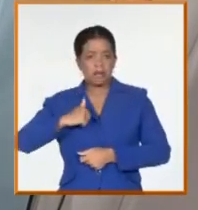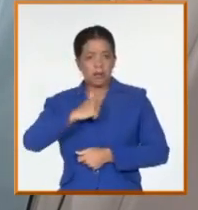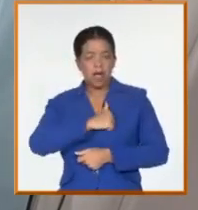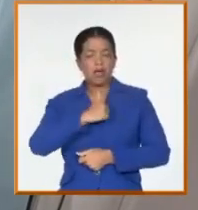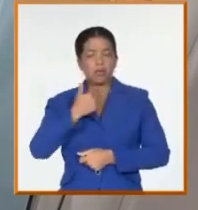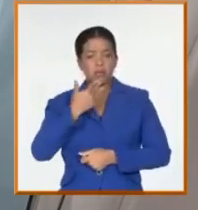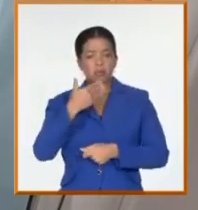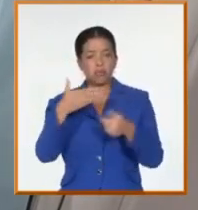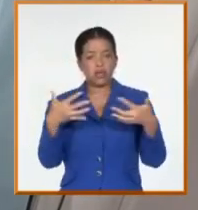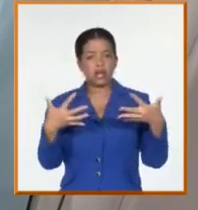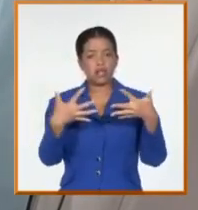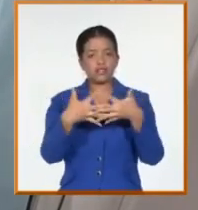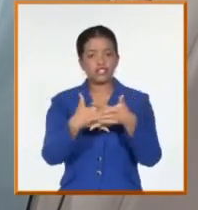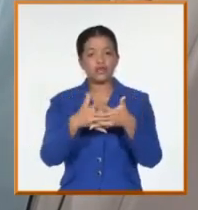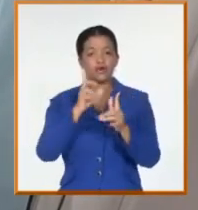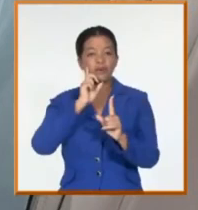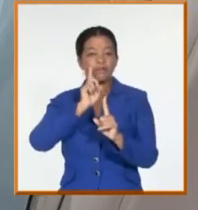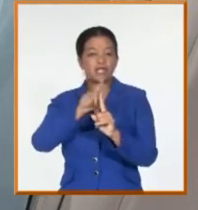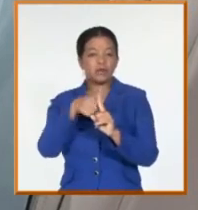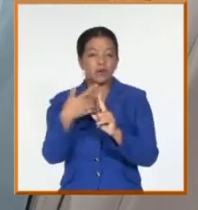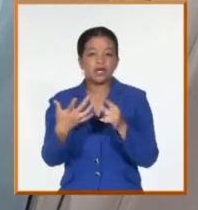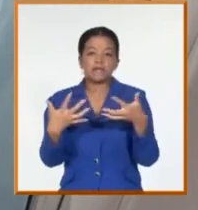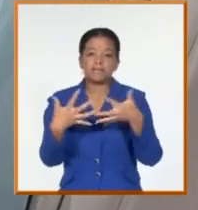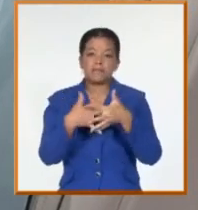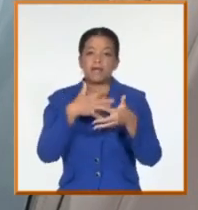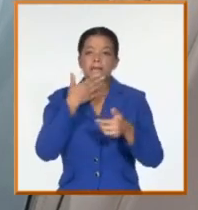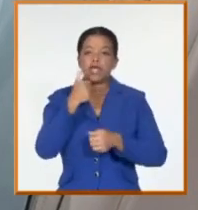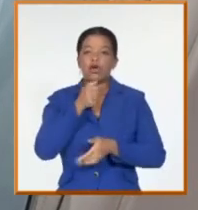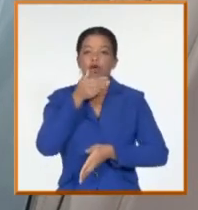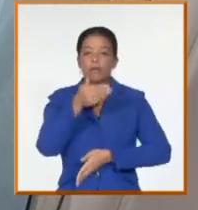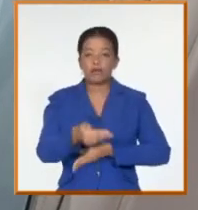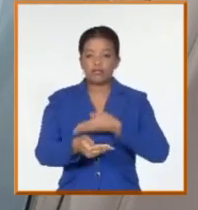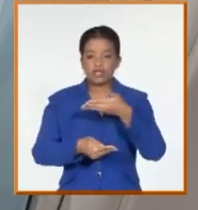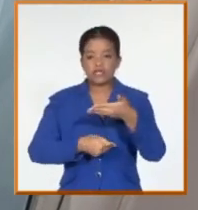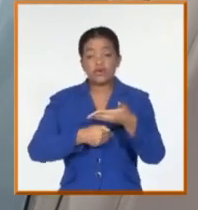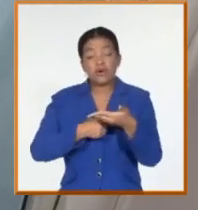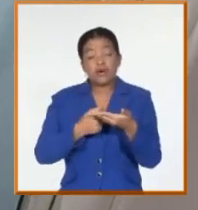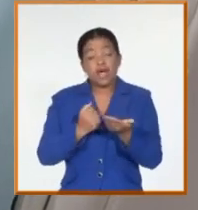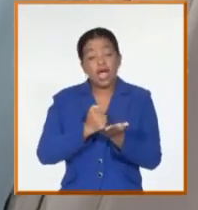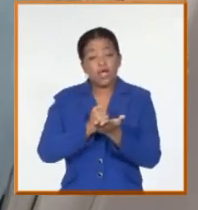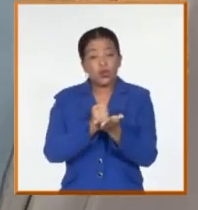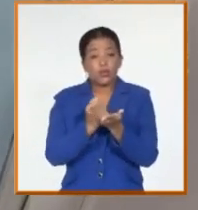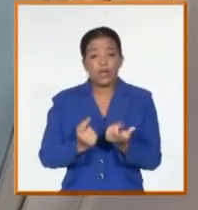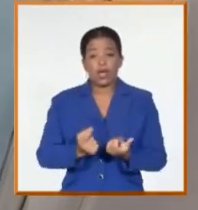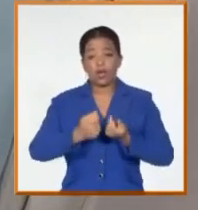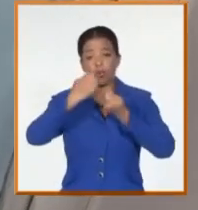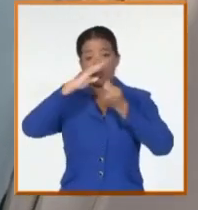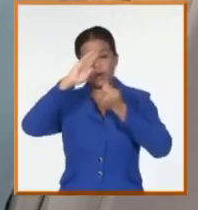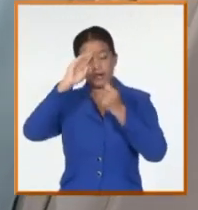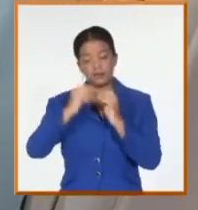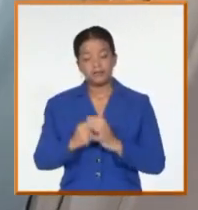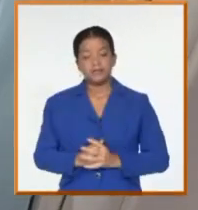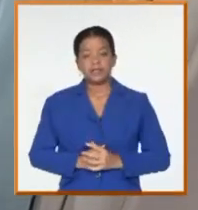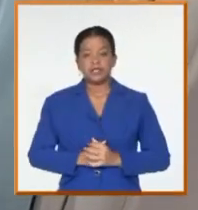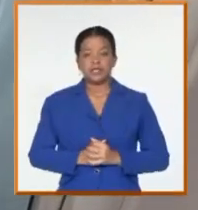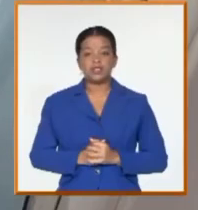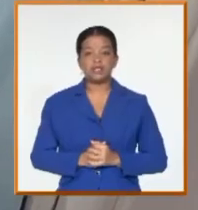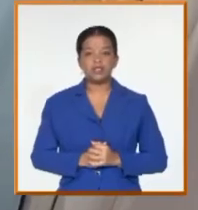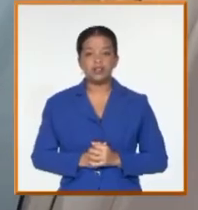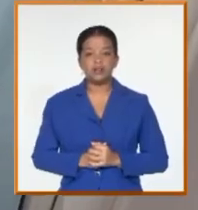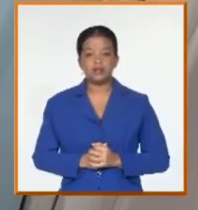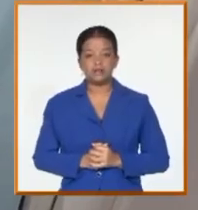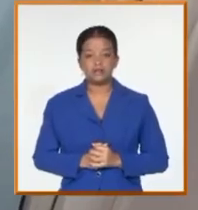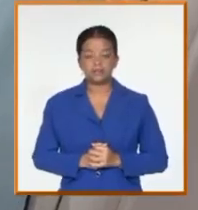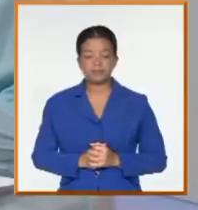viabilizar estos procesos también puede ayudar su flujo dentro de la economía cubana Cómo se ha ido implementando ese proceso Bueno buenas tardes